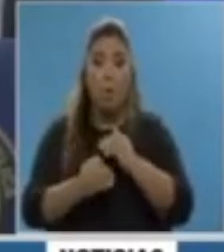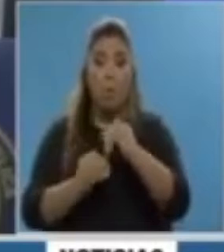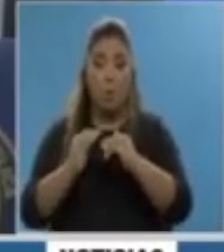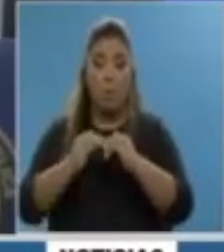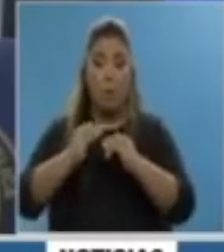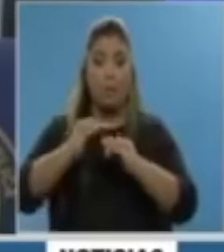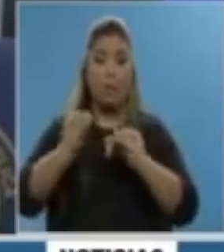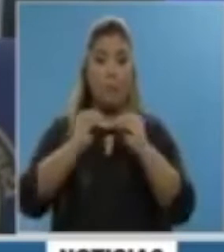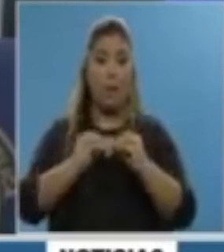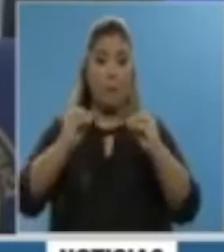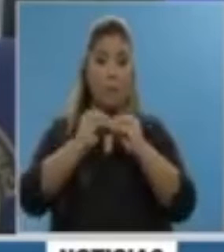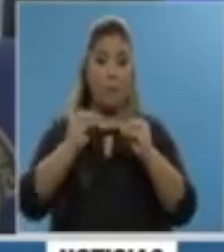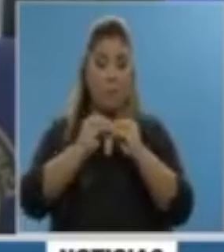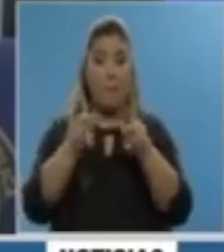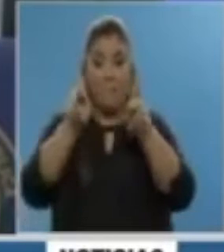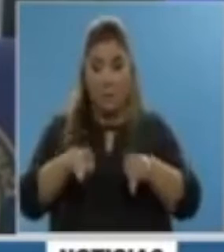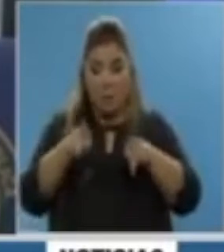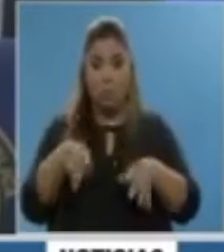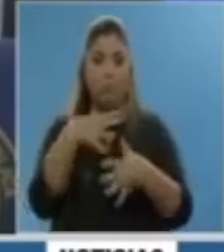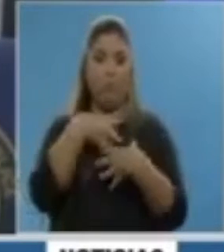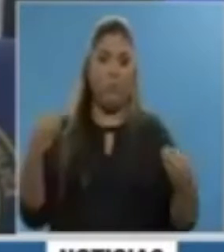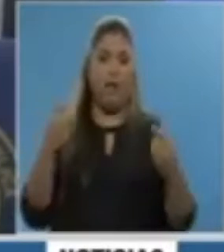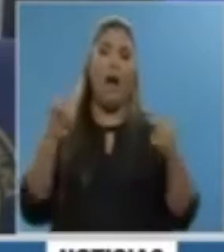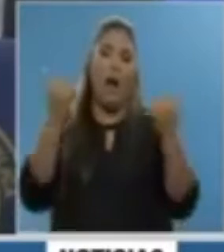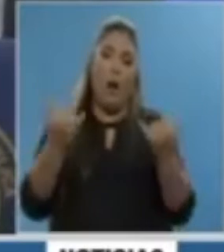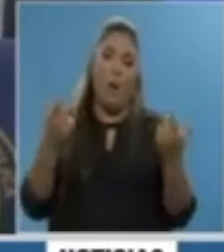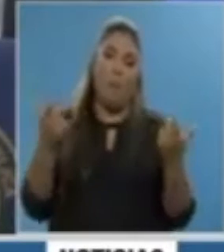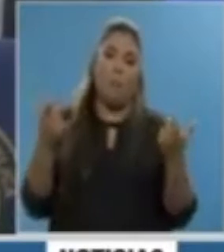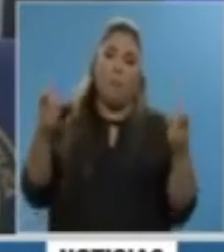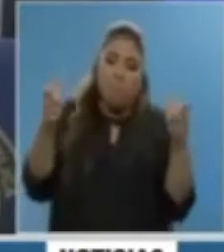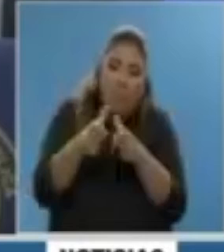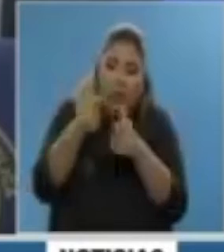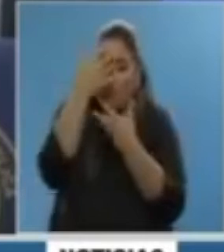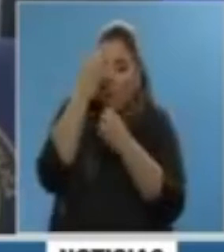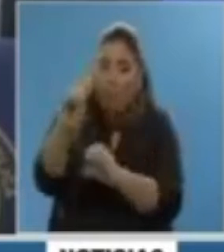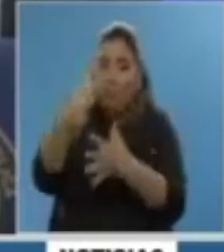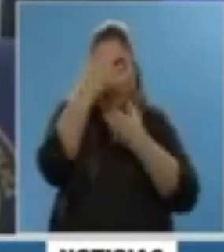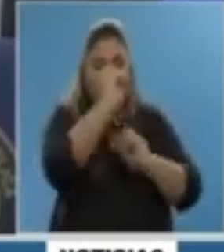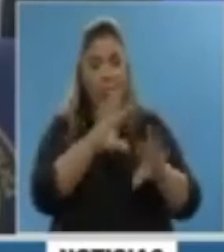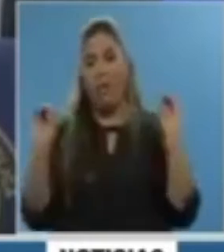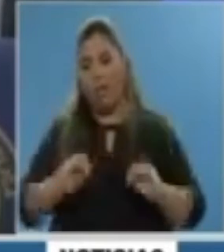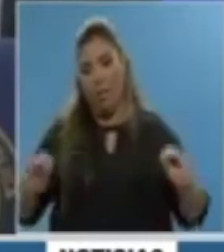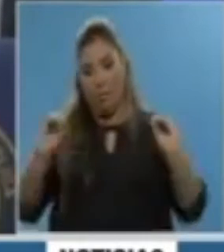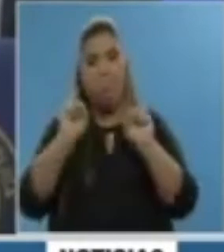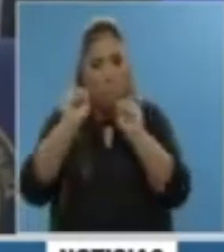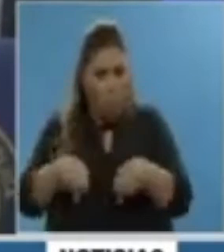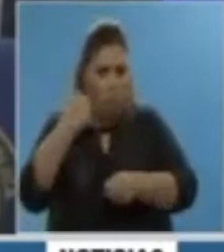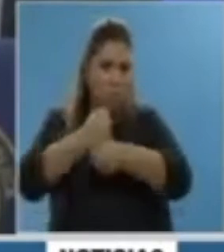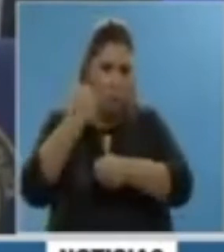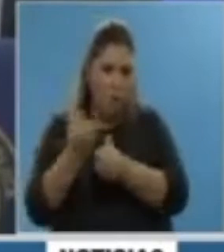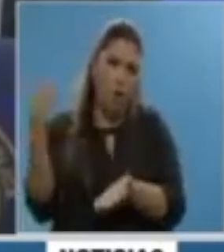reducen ya el periodo de contagio y permiten también lo que es la reintegración con sus labores